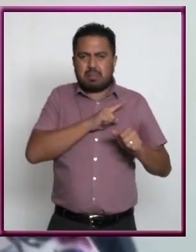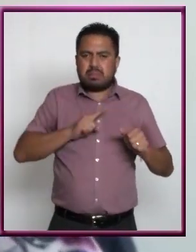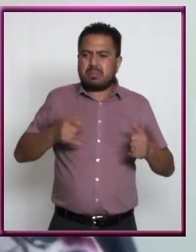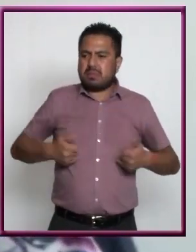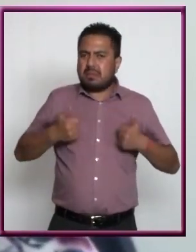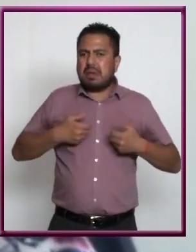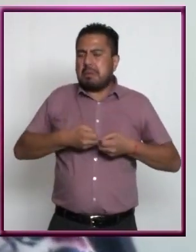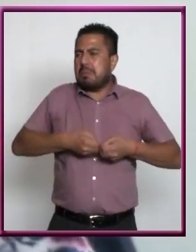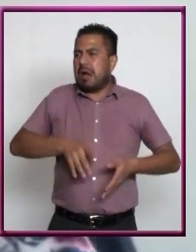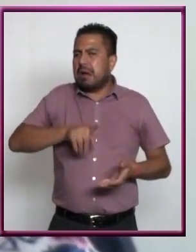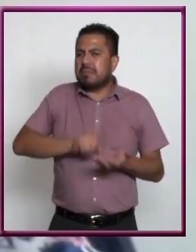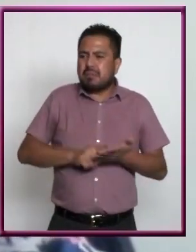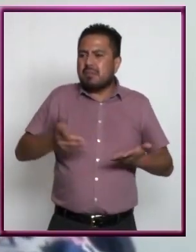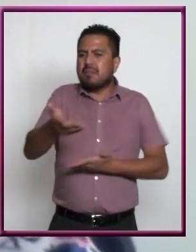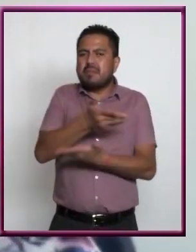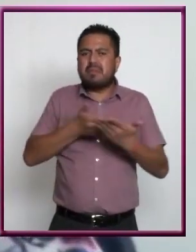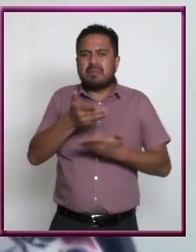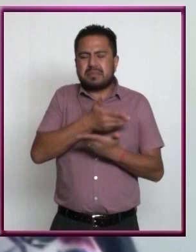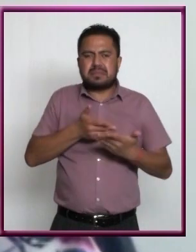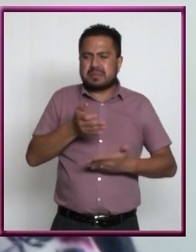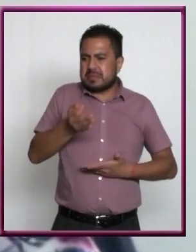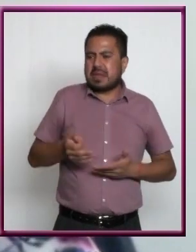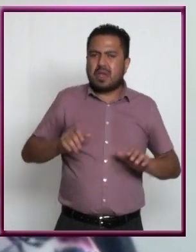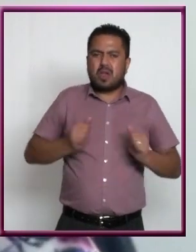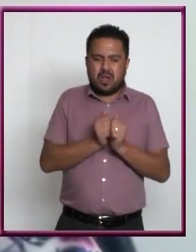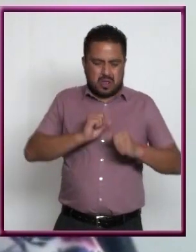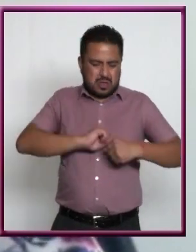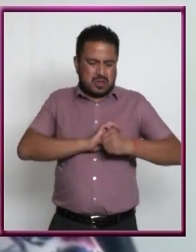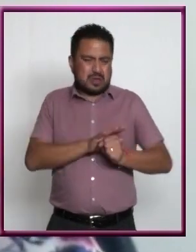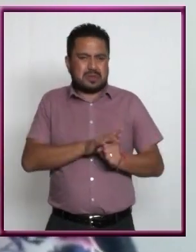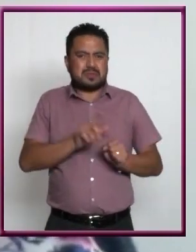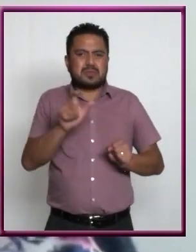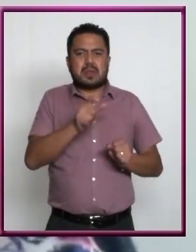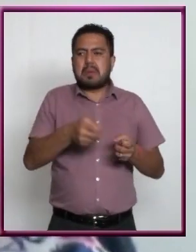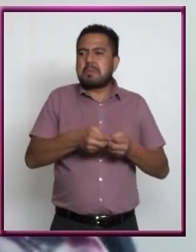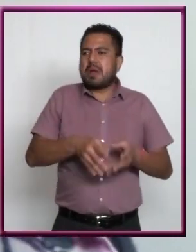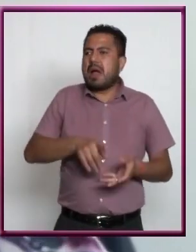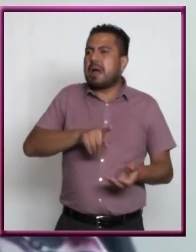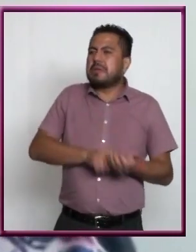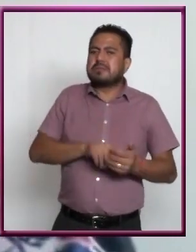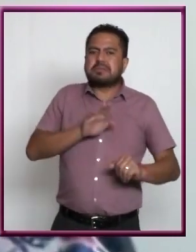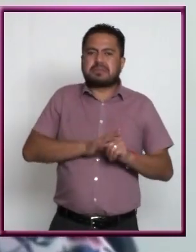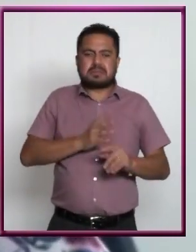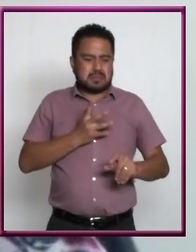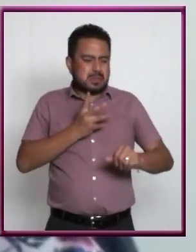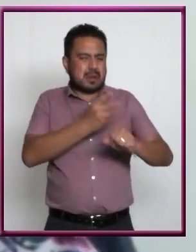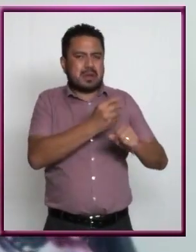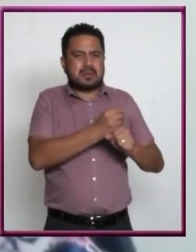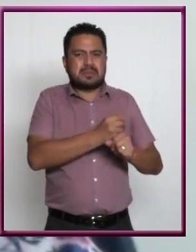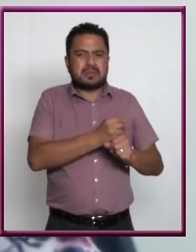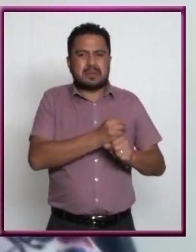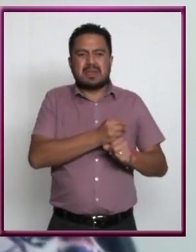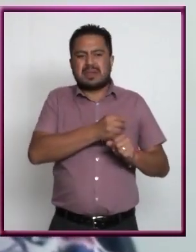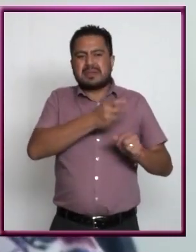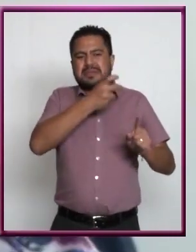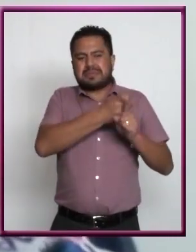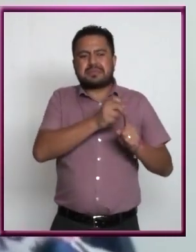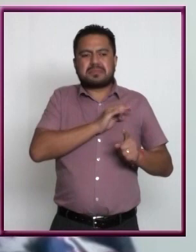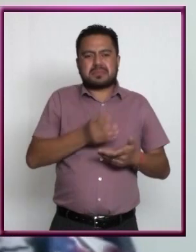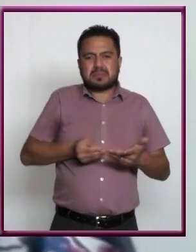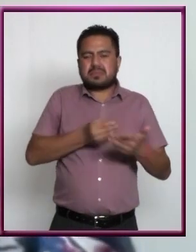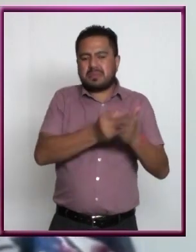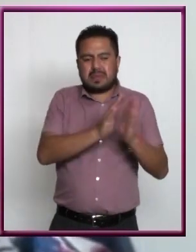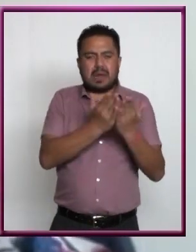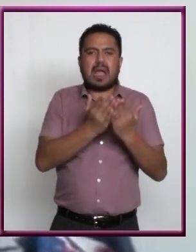una muy buena parte de la convivencia y de la sociabilidad en esta pandemia. Bueno, pues demos un poquito ese sustituto, a ver si lo pueden compensar